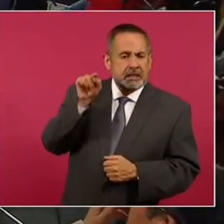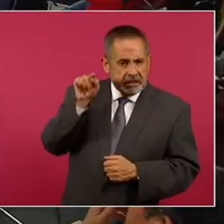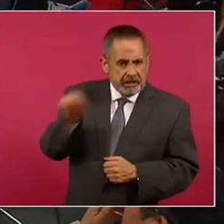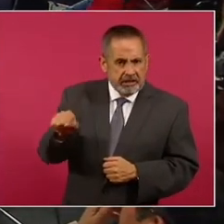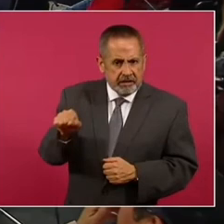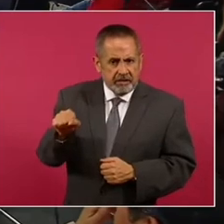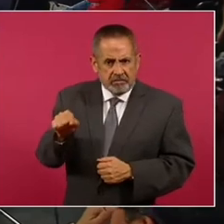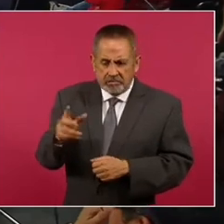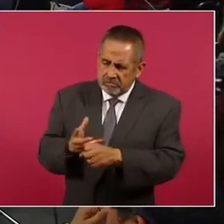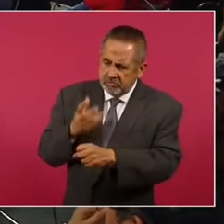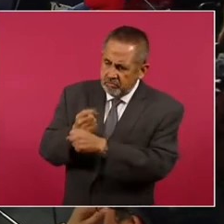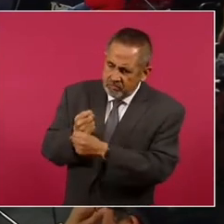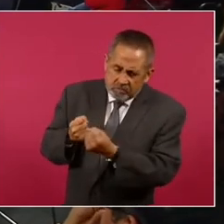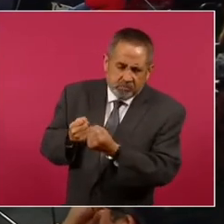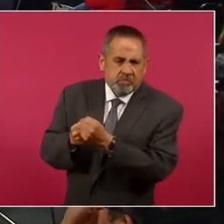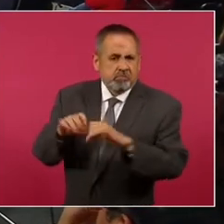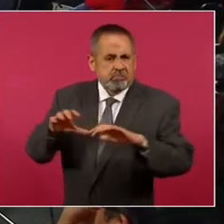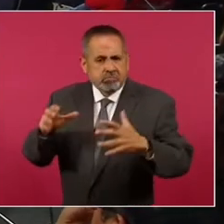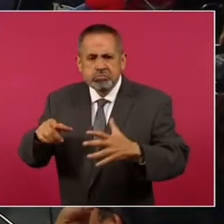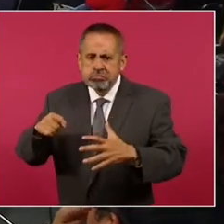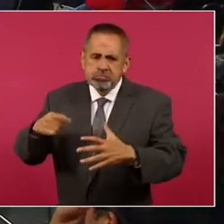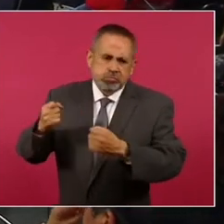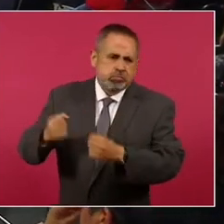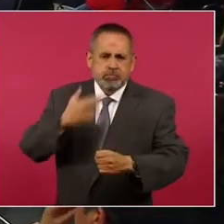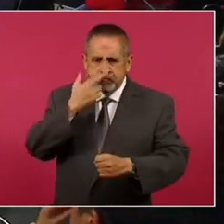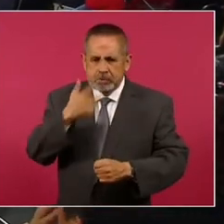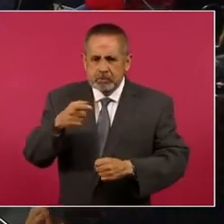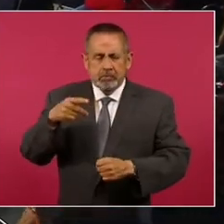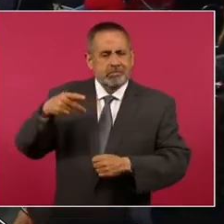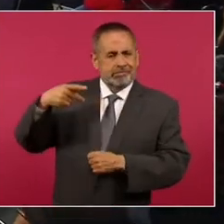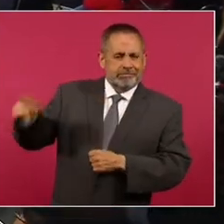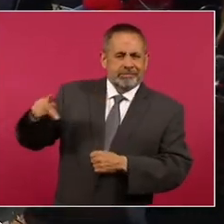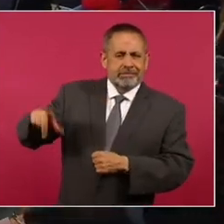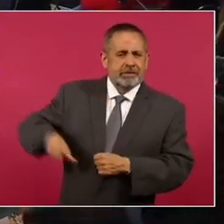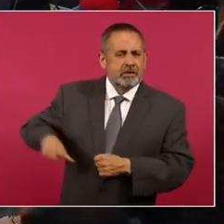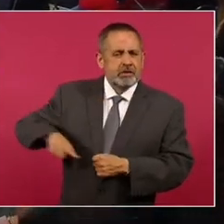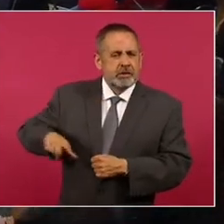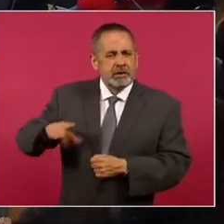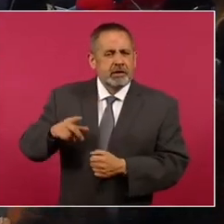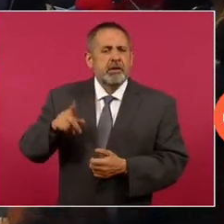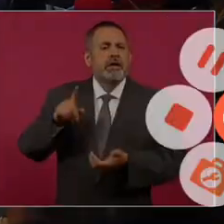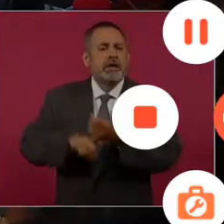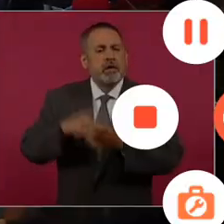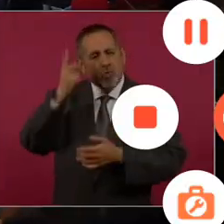esta empresa pública. ¿Qué es una empresa pública? Es una empresa del pueblo.